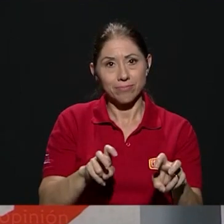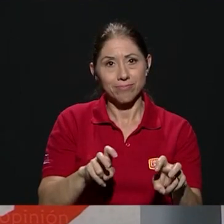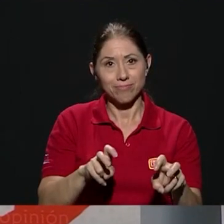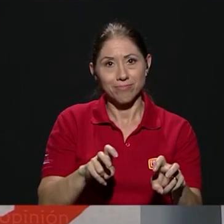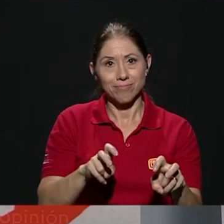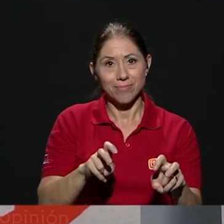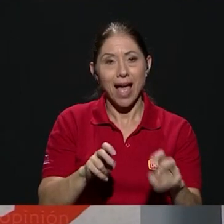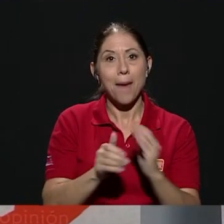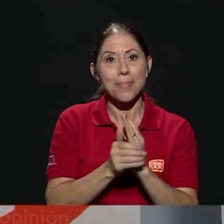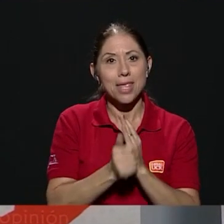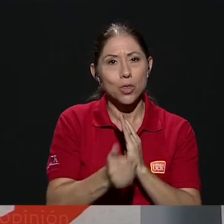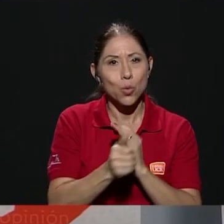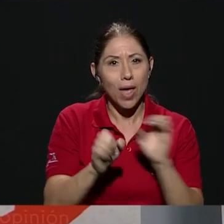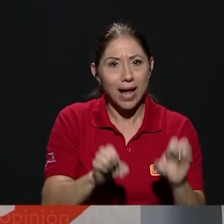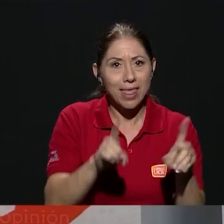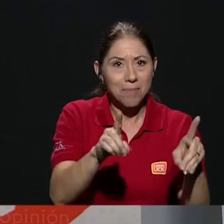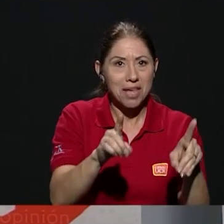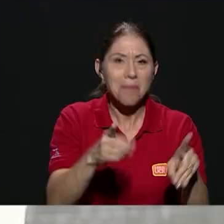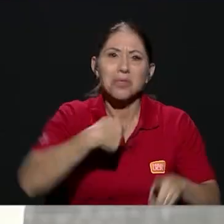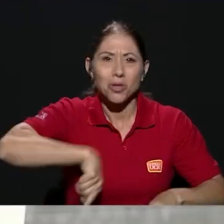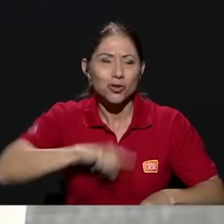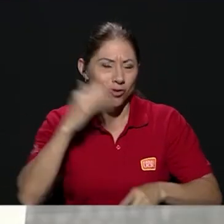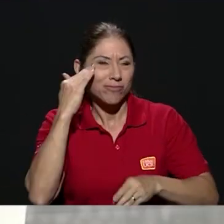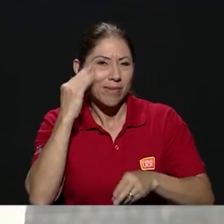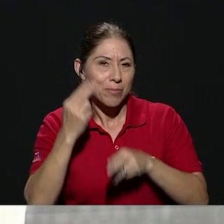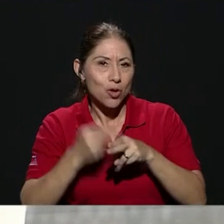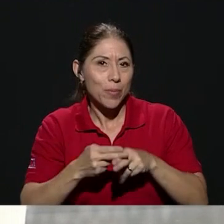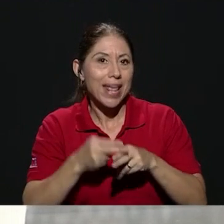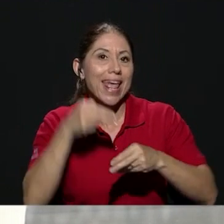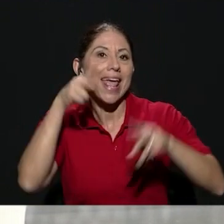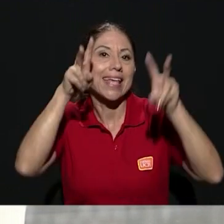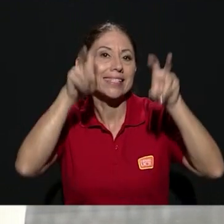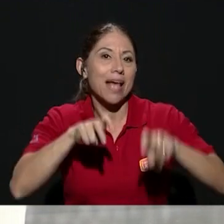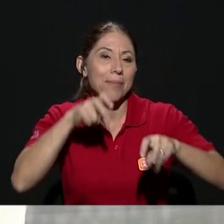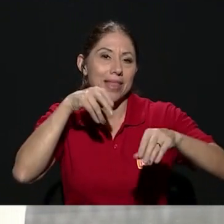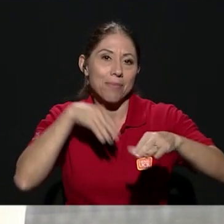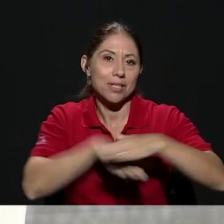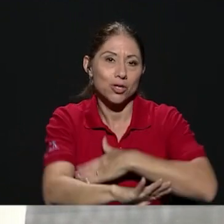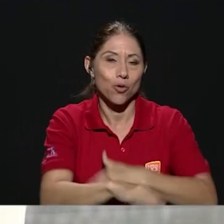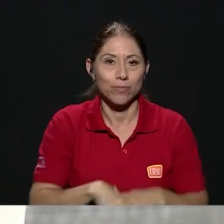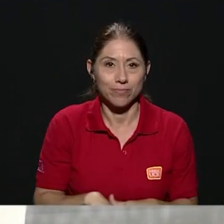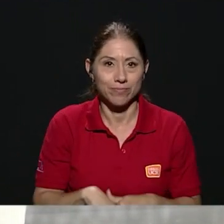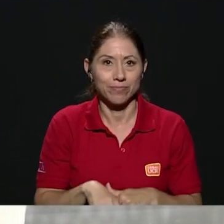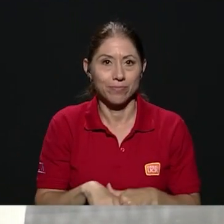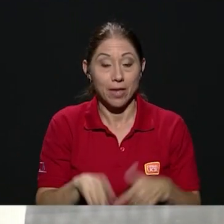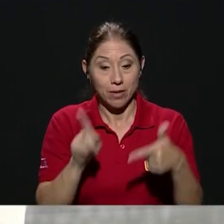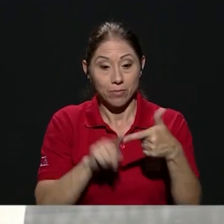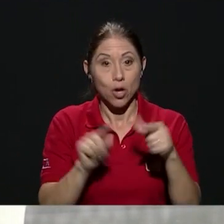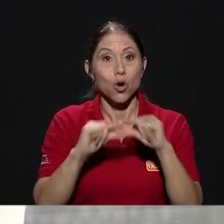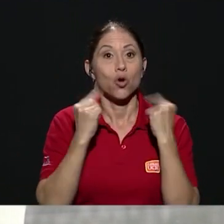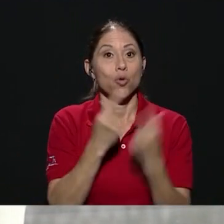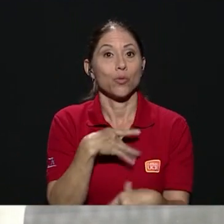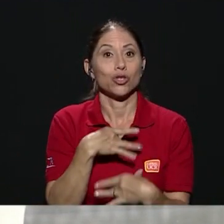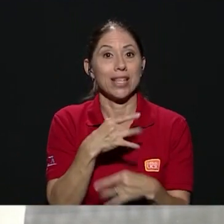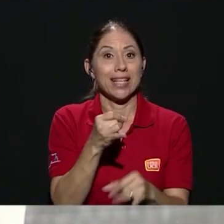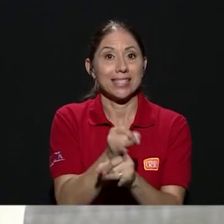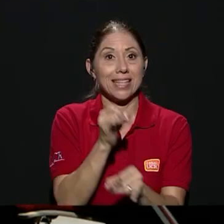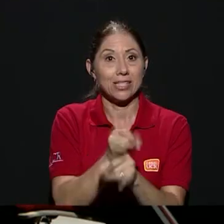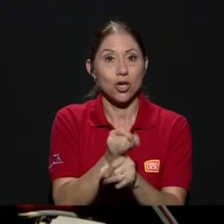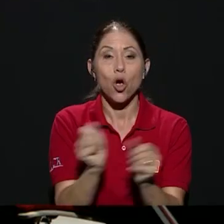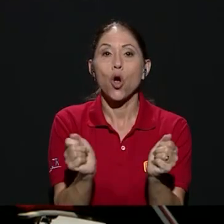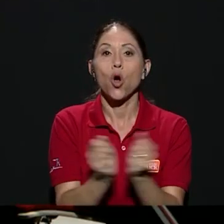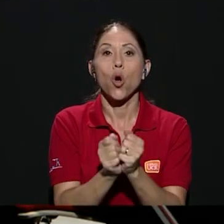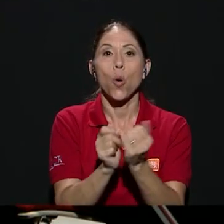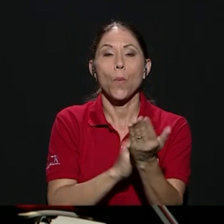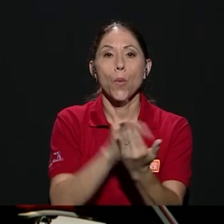comúnmente conocemos haciendo el examen de admisión. Tenemos los grupos de interés institucional a través del programa de